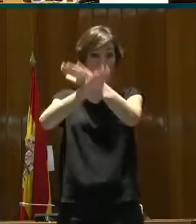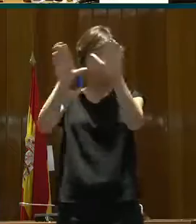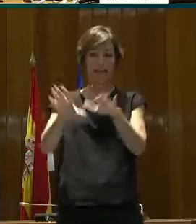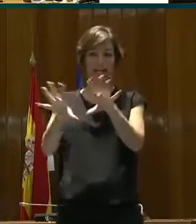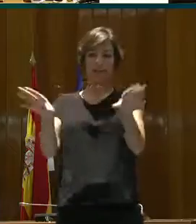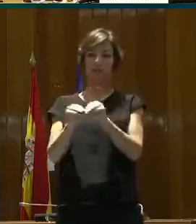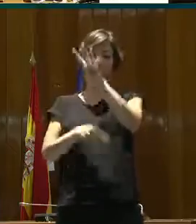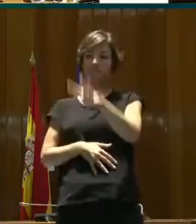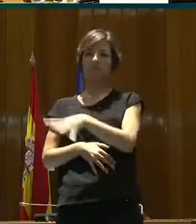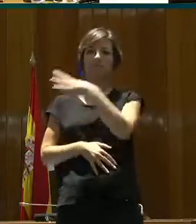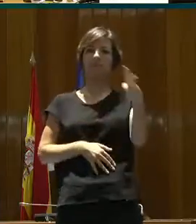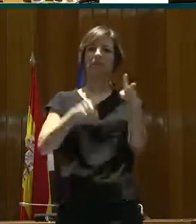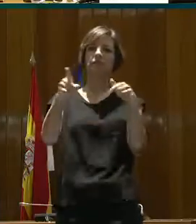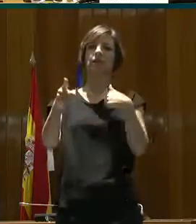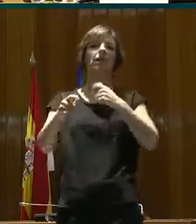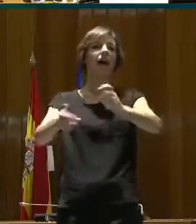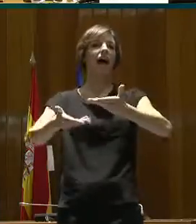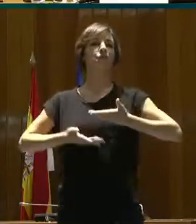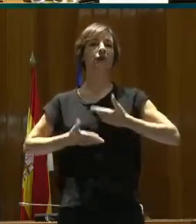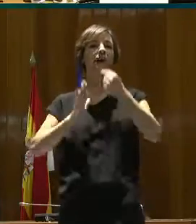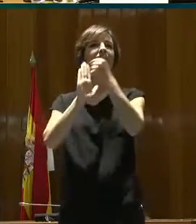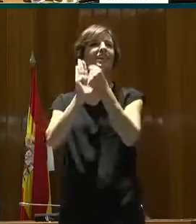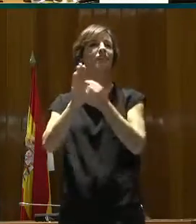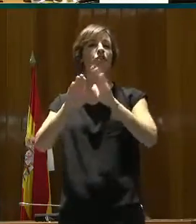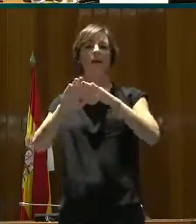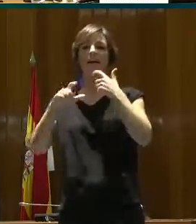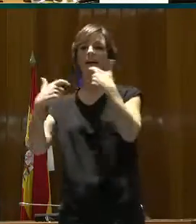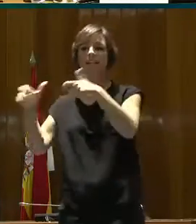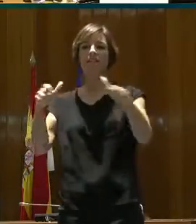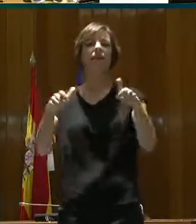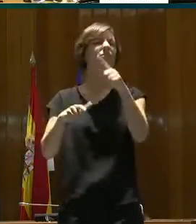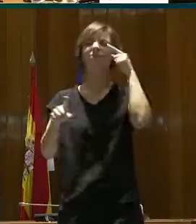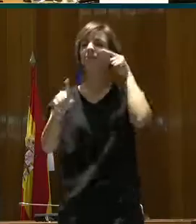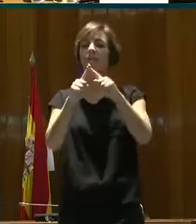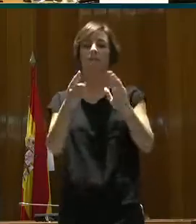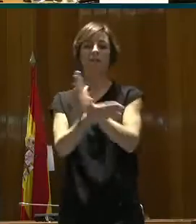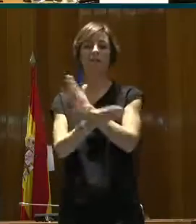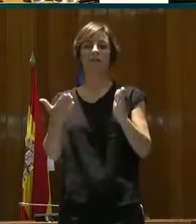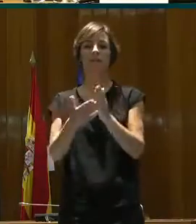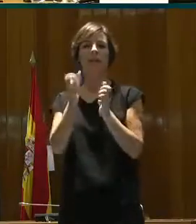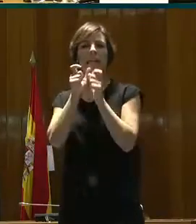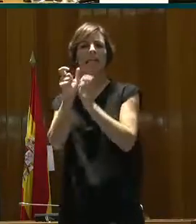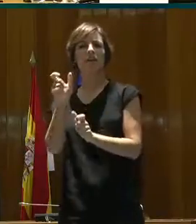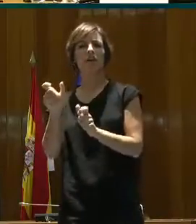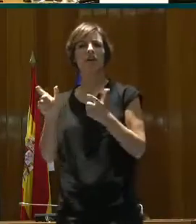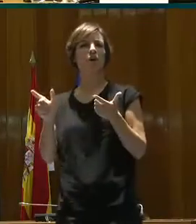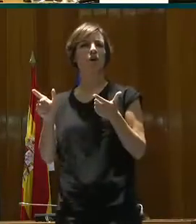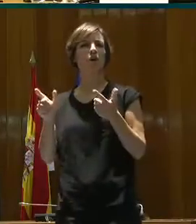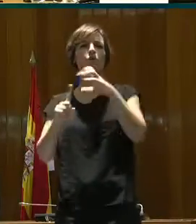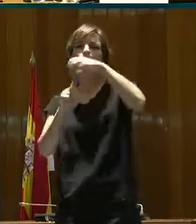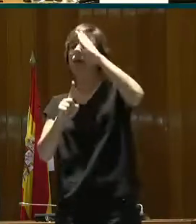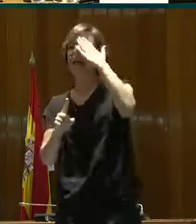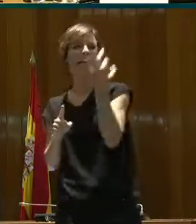donde nos da criterios de clasificación para distinguir lo que es el léxico nativo, para entendernos, el léxico